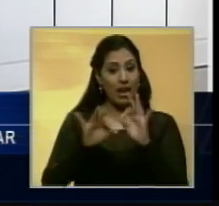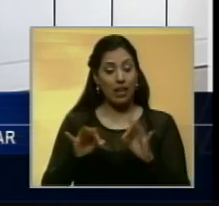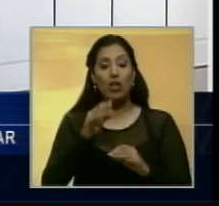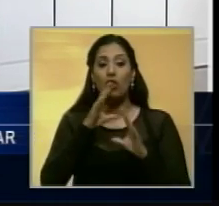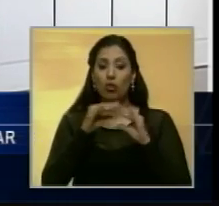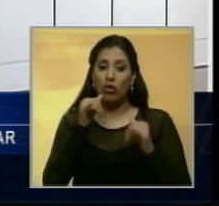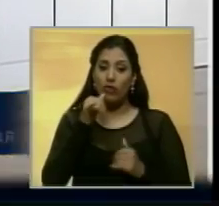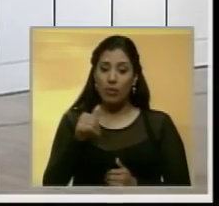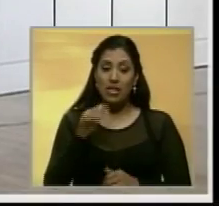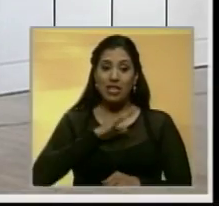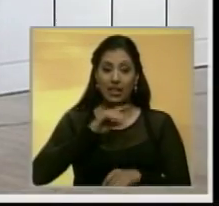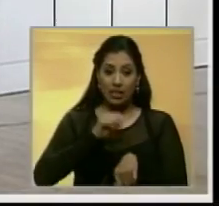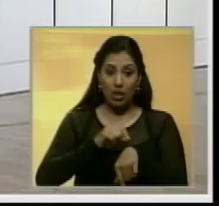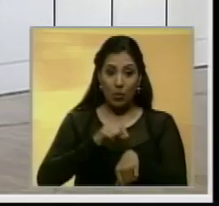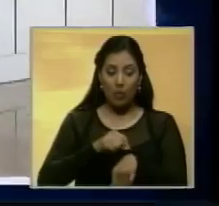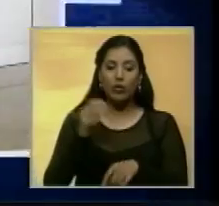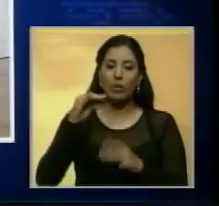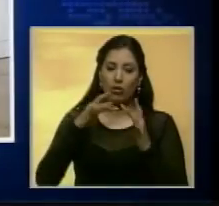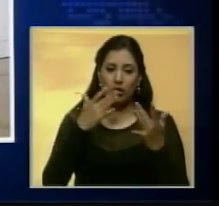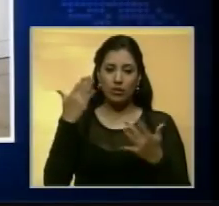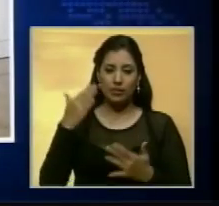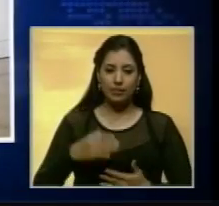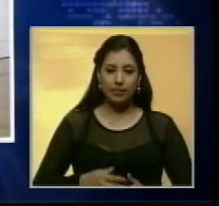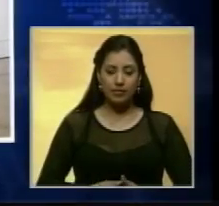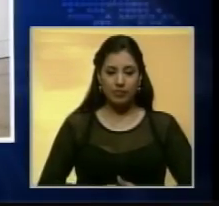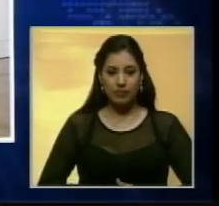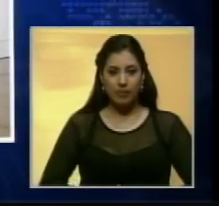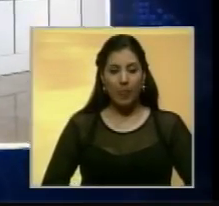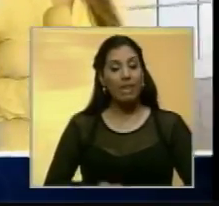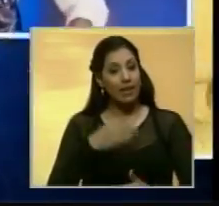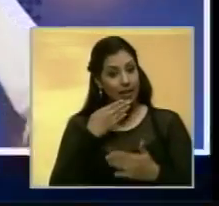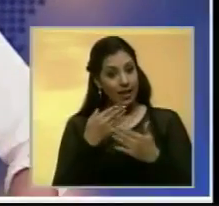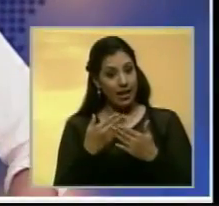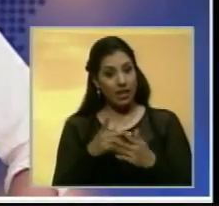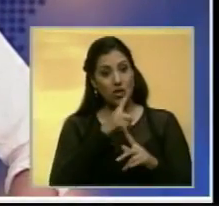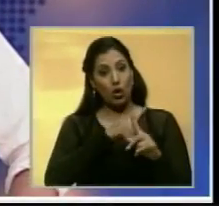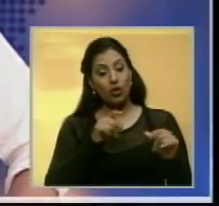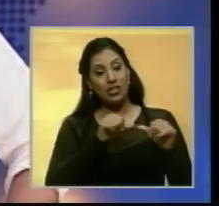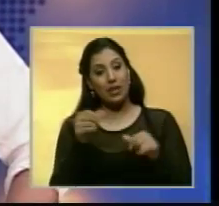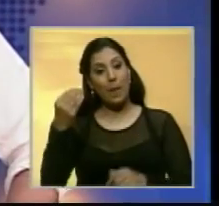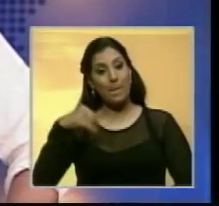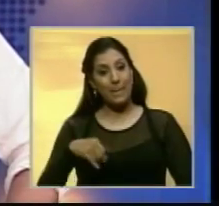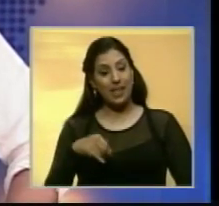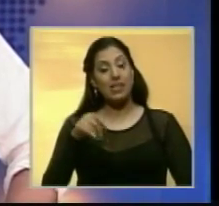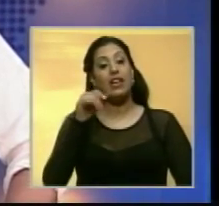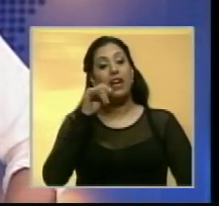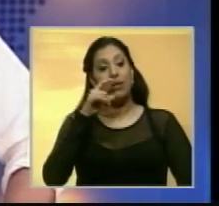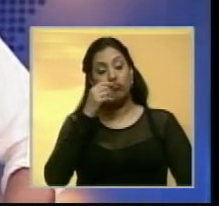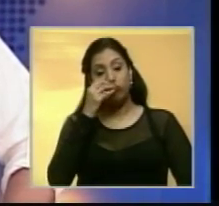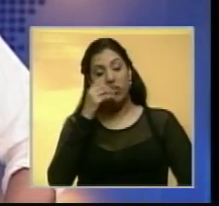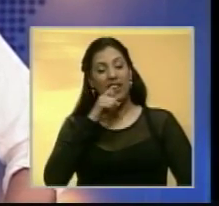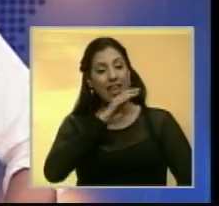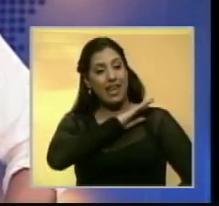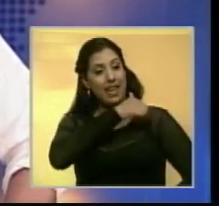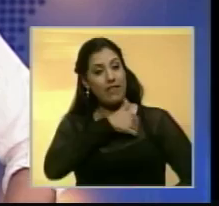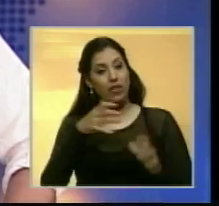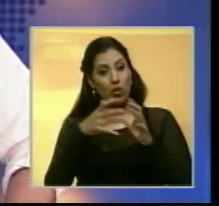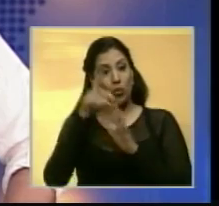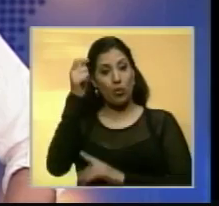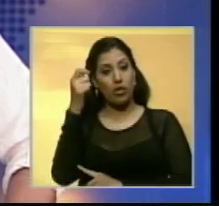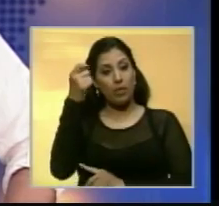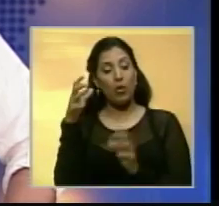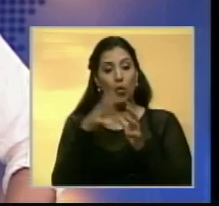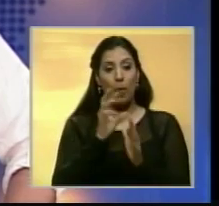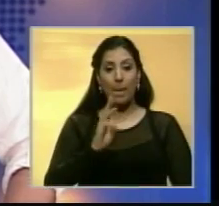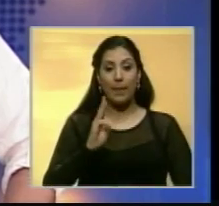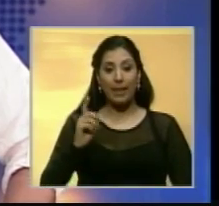es toda la información que tenemos por los momentos. Regresamos al paso a los estudios. Gracias, Diana. Continuamos con más. Héctor Rodríguez, jefe de la fracción parlamentaria de Gran